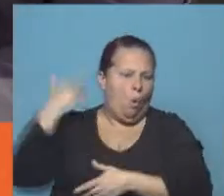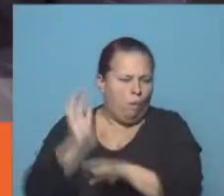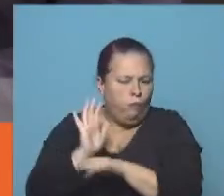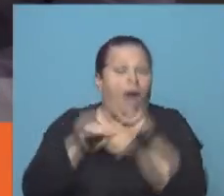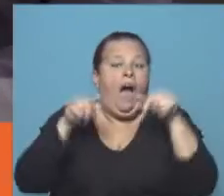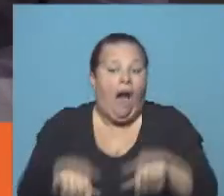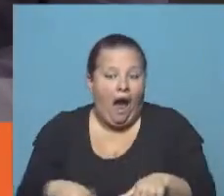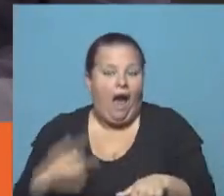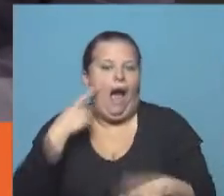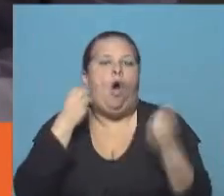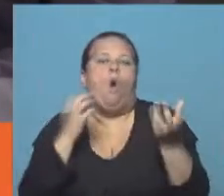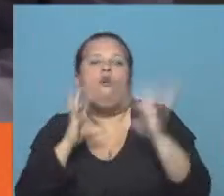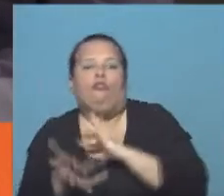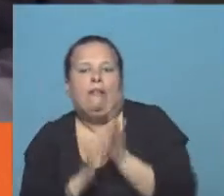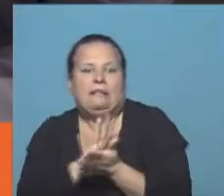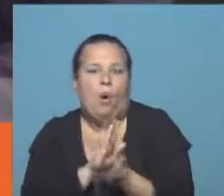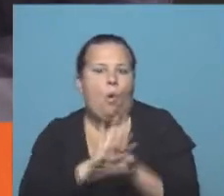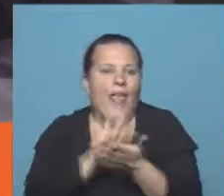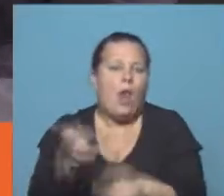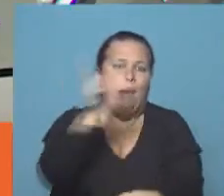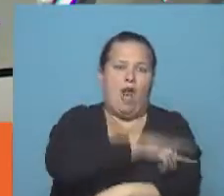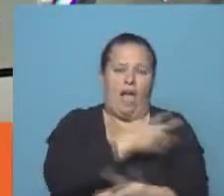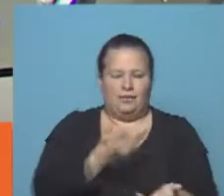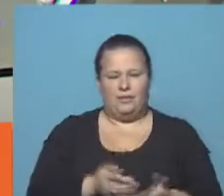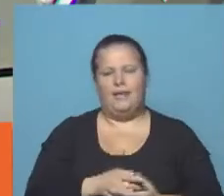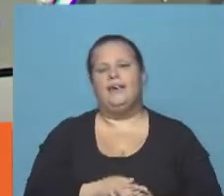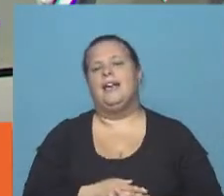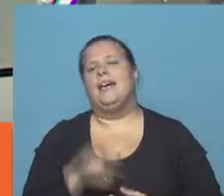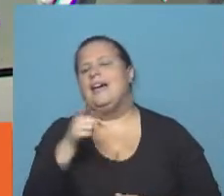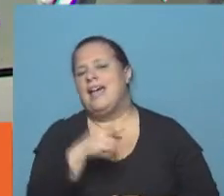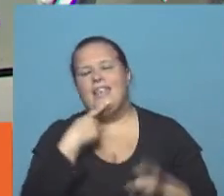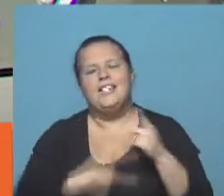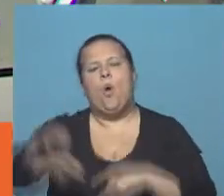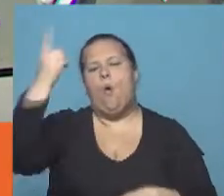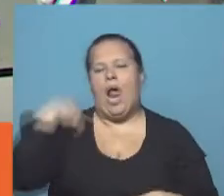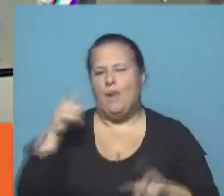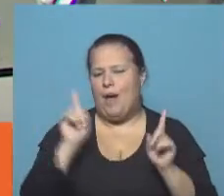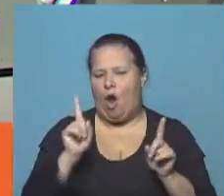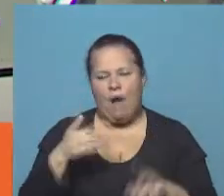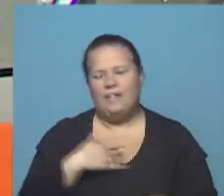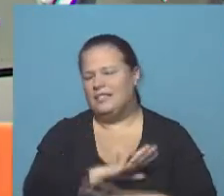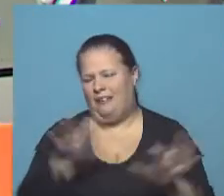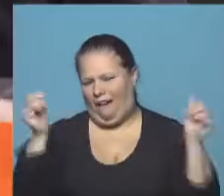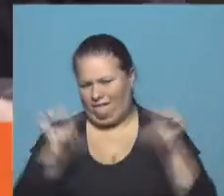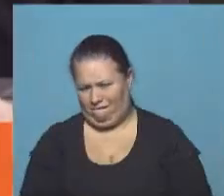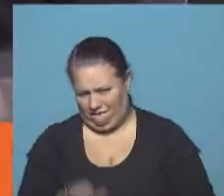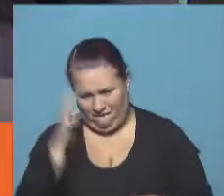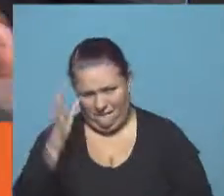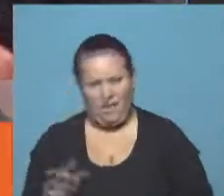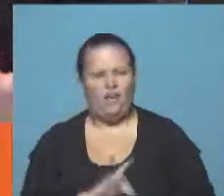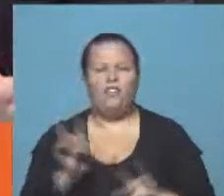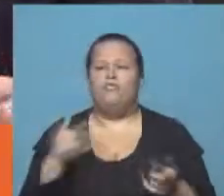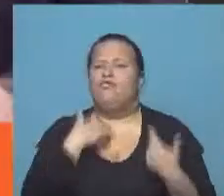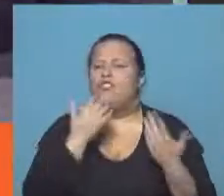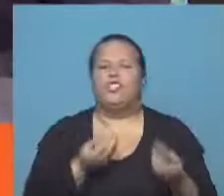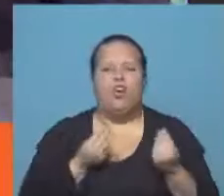Y ahora hay que ver cómo hacemos para volver a empezar, pero varios casilleros. Agustín nos Clarísimo. propone una Pablo. vuelta al pasado, que No, ya para fue un nada. fracaso estrepitoso. Pablo, No